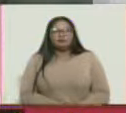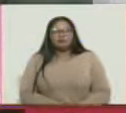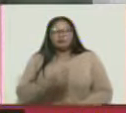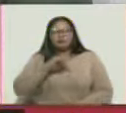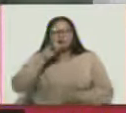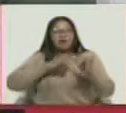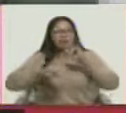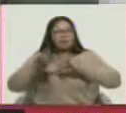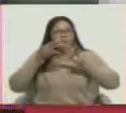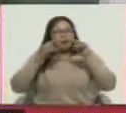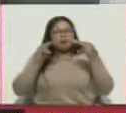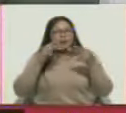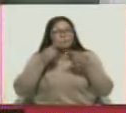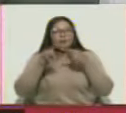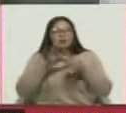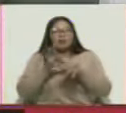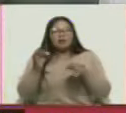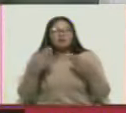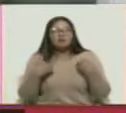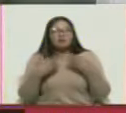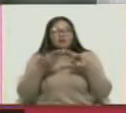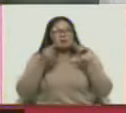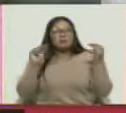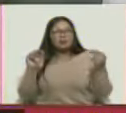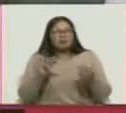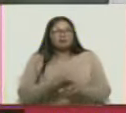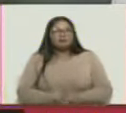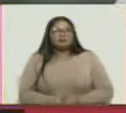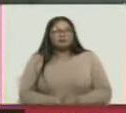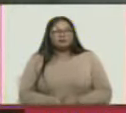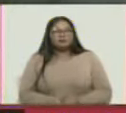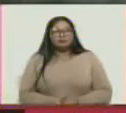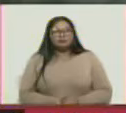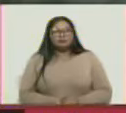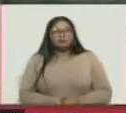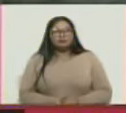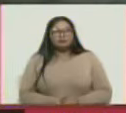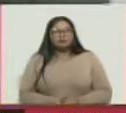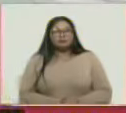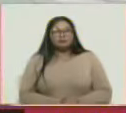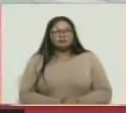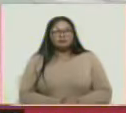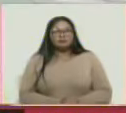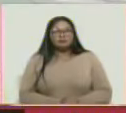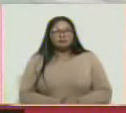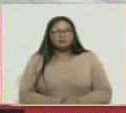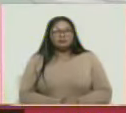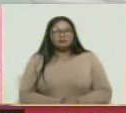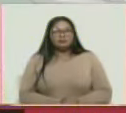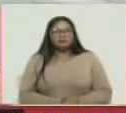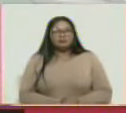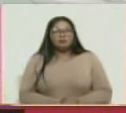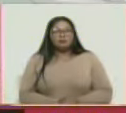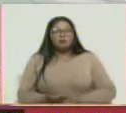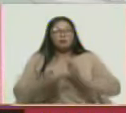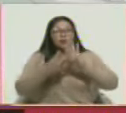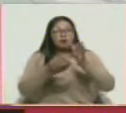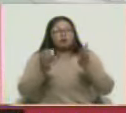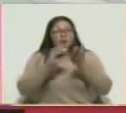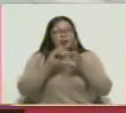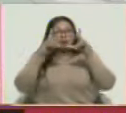justicia, pero déjanos vivir en paz. Déjanos vivir en paz. Sí. Bueno, me está la fotografía, vamos a mostrarla